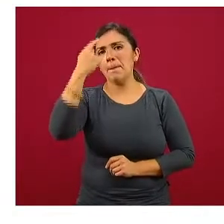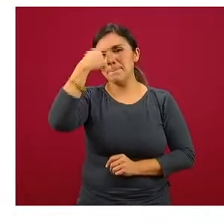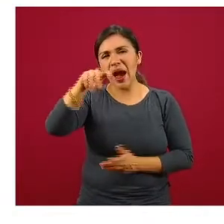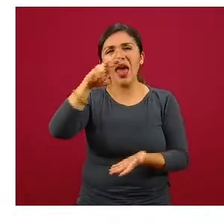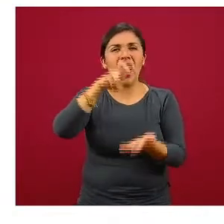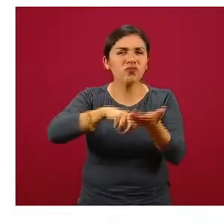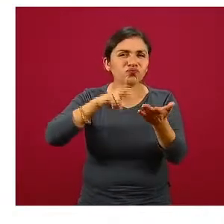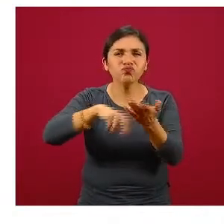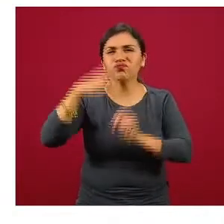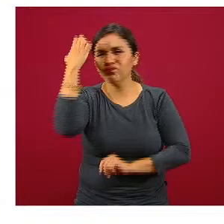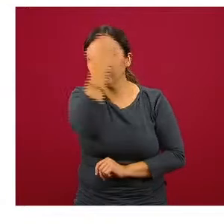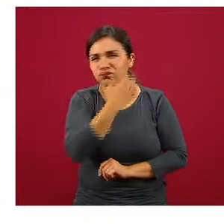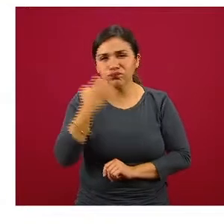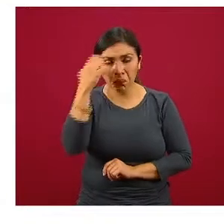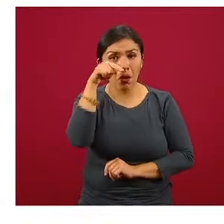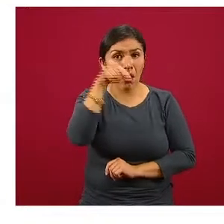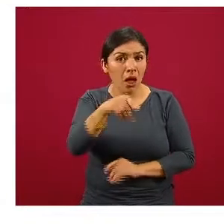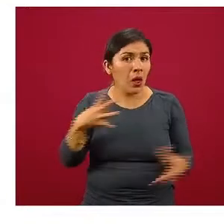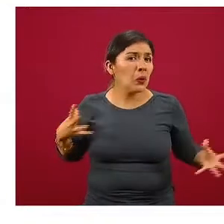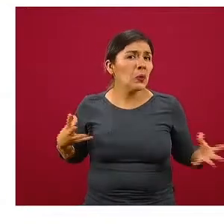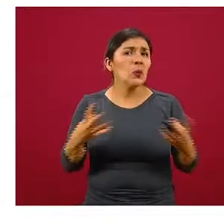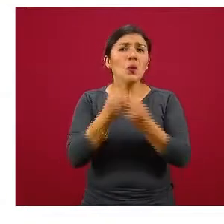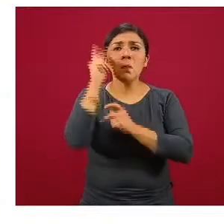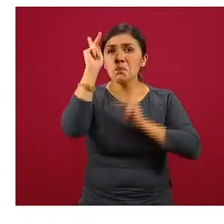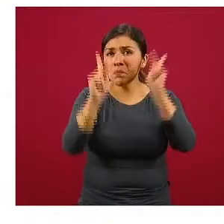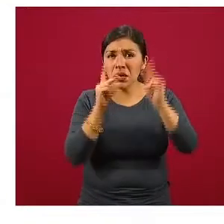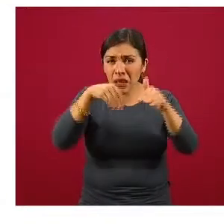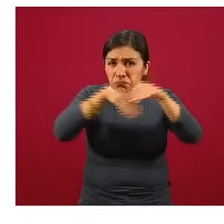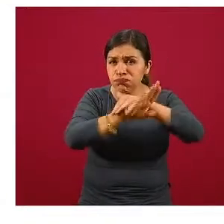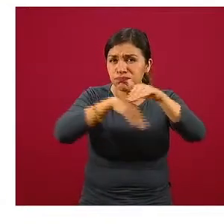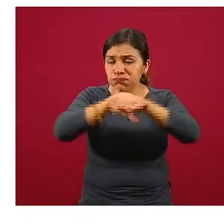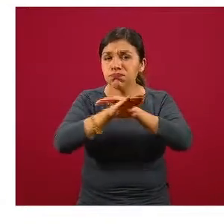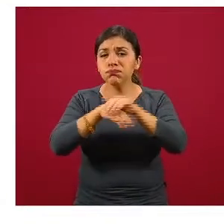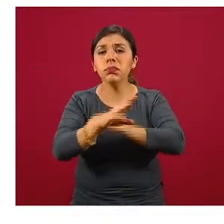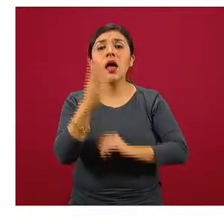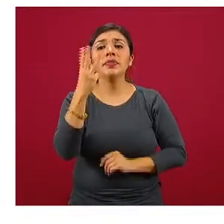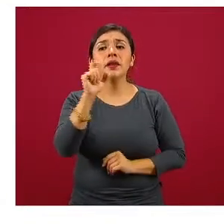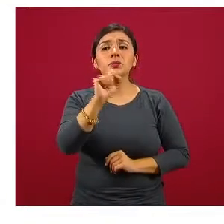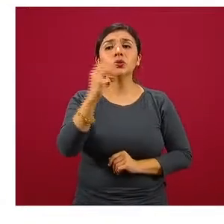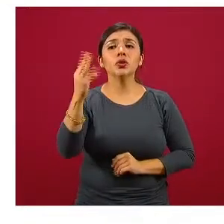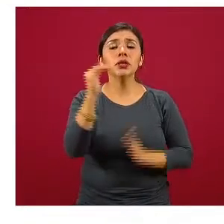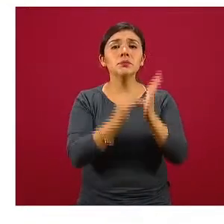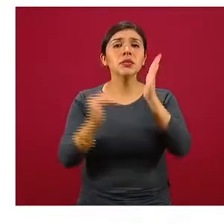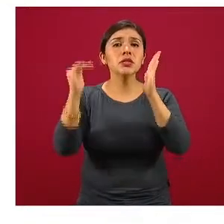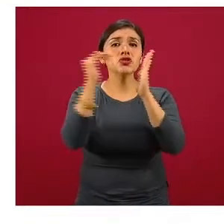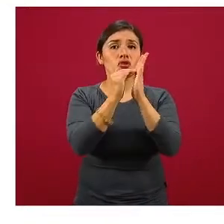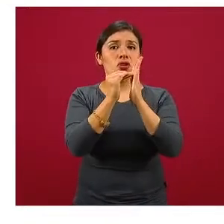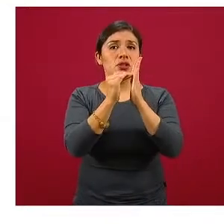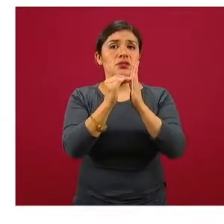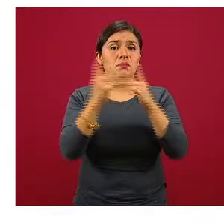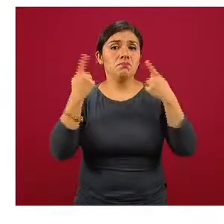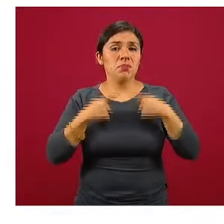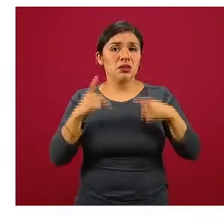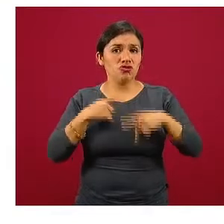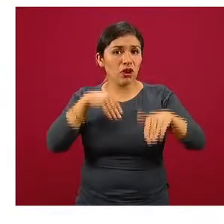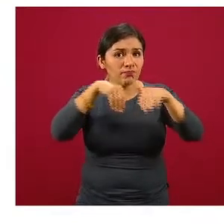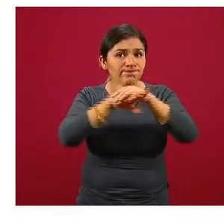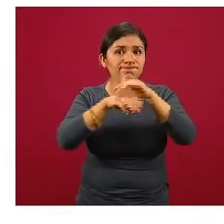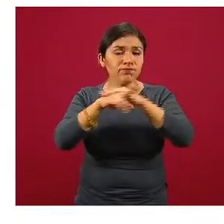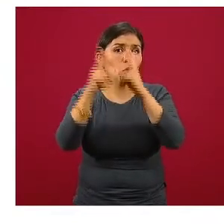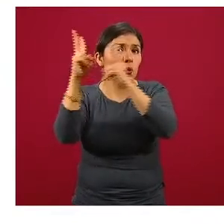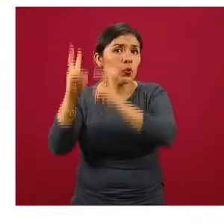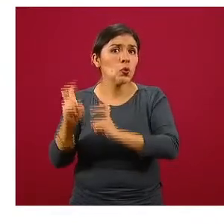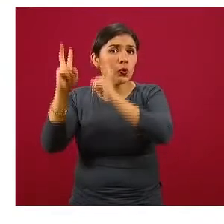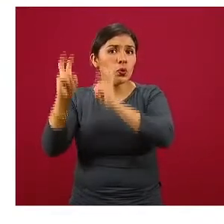para hacer estos análisis, ha tenido un total de visitas de 3.3 millones de